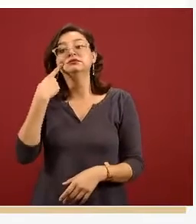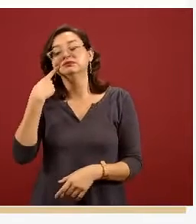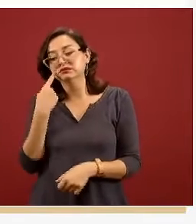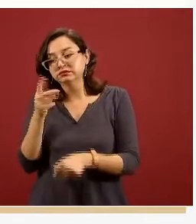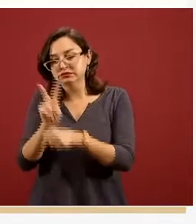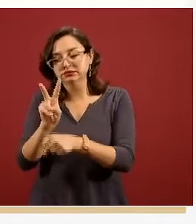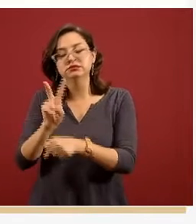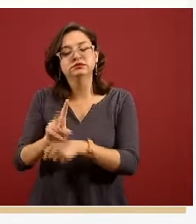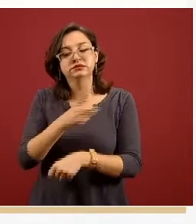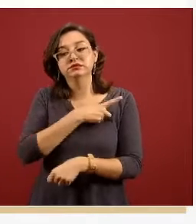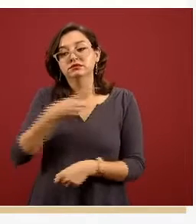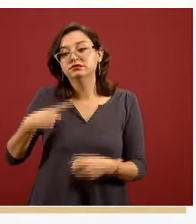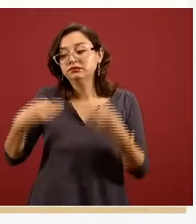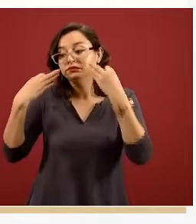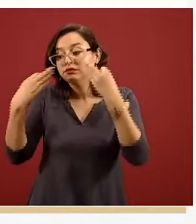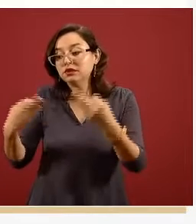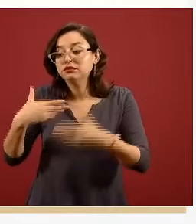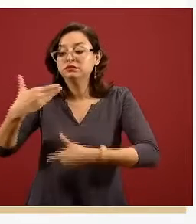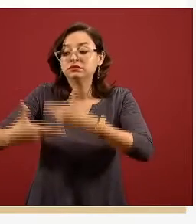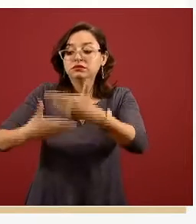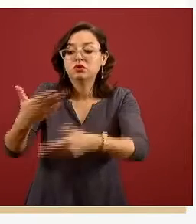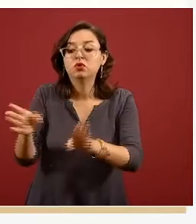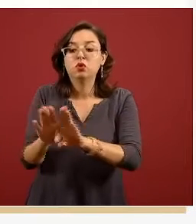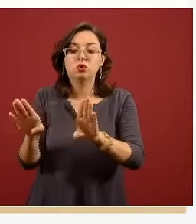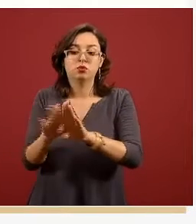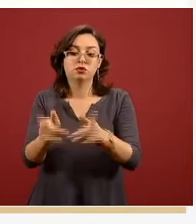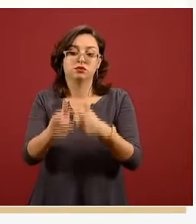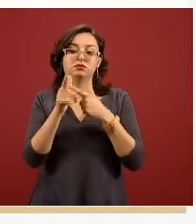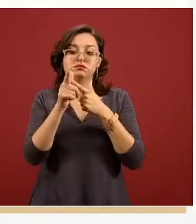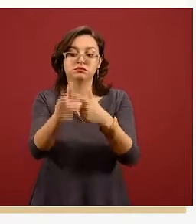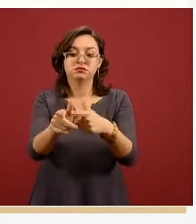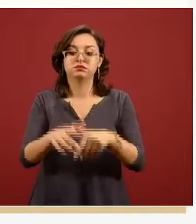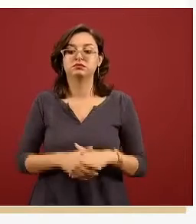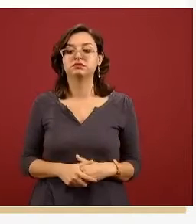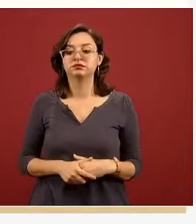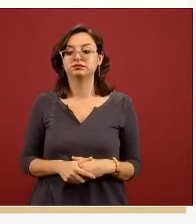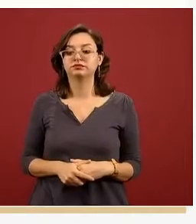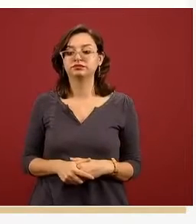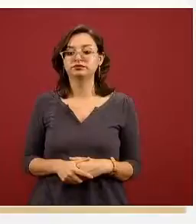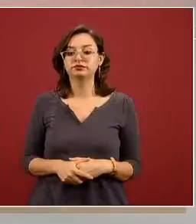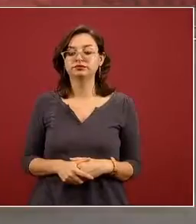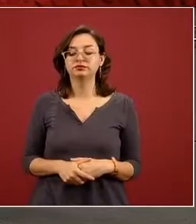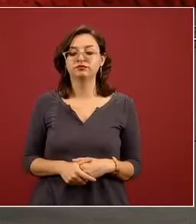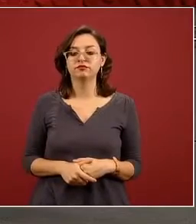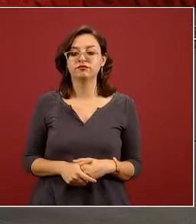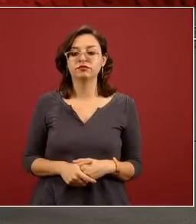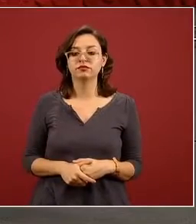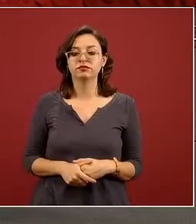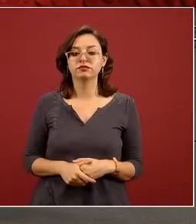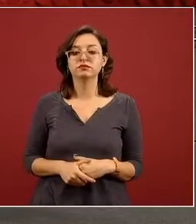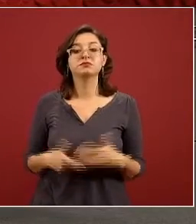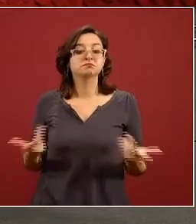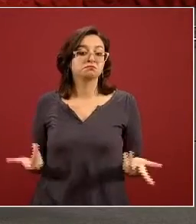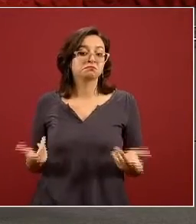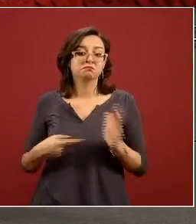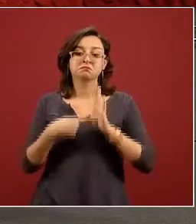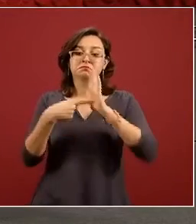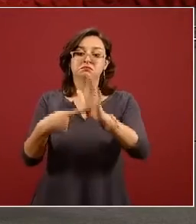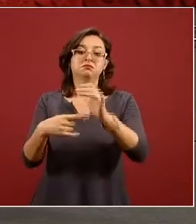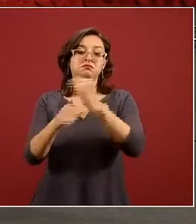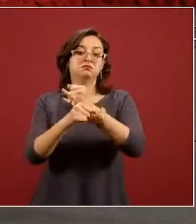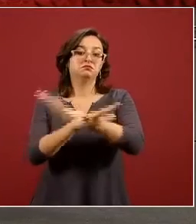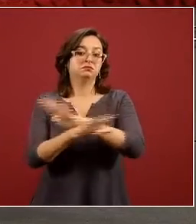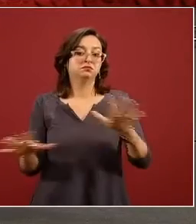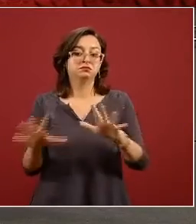siguen realmente comportando y dar seguimiento a esta parte de la epidemia. Hasta este punto es el panorama. Vamos a pasar